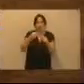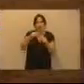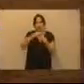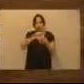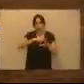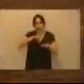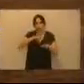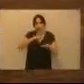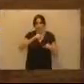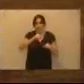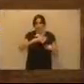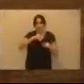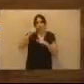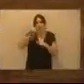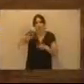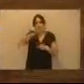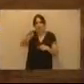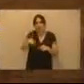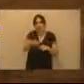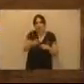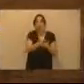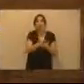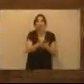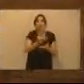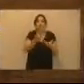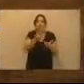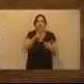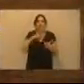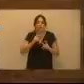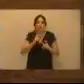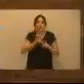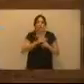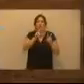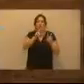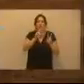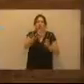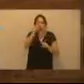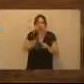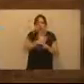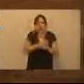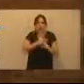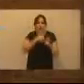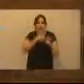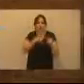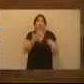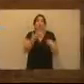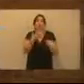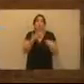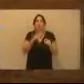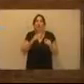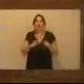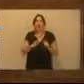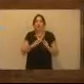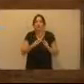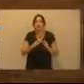diferentes tipos. Todos valoramos el prerrománico asturiano, pero seguro que si vemos los sistemas de cubrición, por ejemplo, de Santa María del Naranco o de cualquier otro